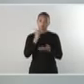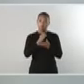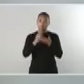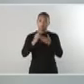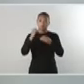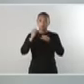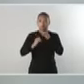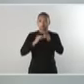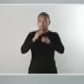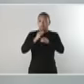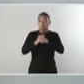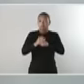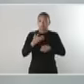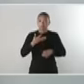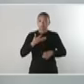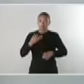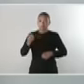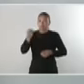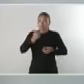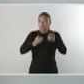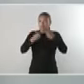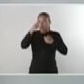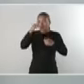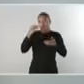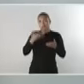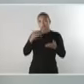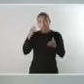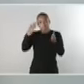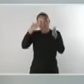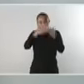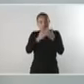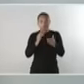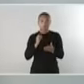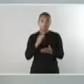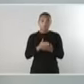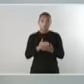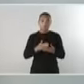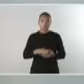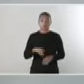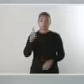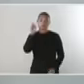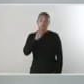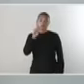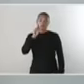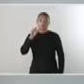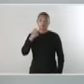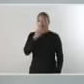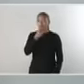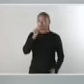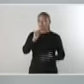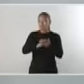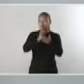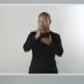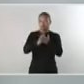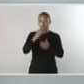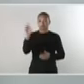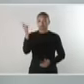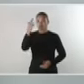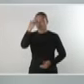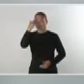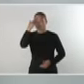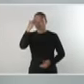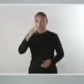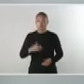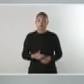para obtener el financiamiento para alcanzar este objetivo a las mujeres y a los hombres de Tamaulipas les recuerdo